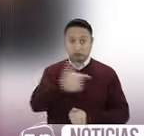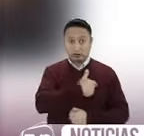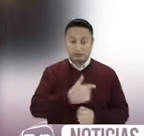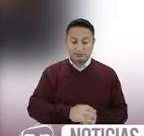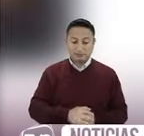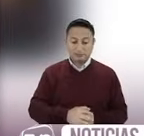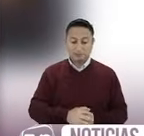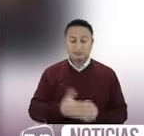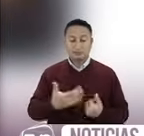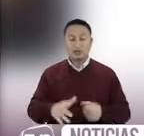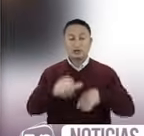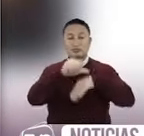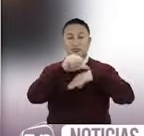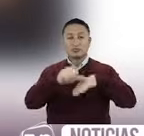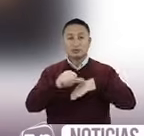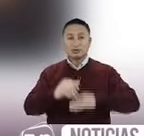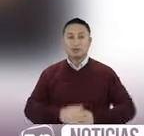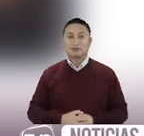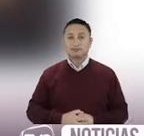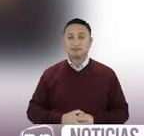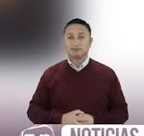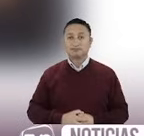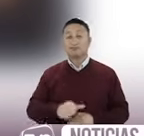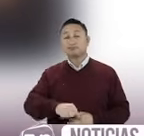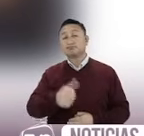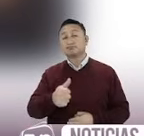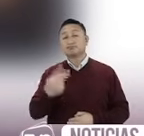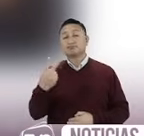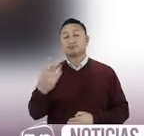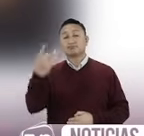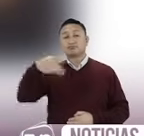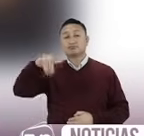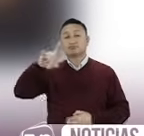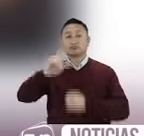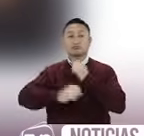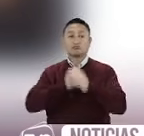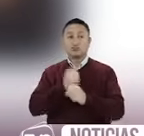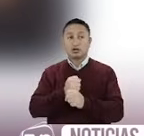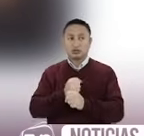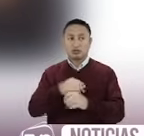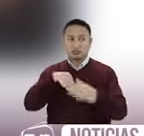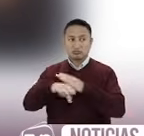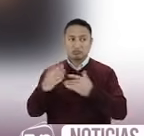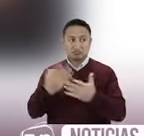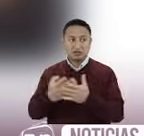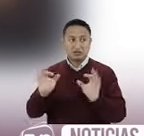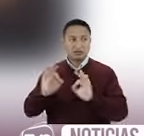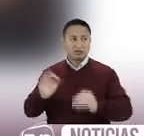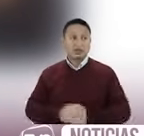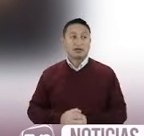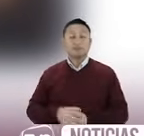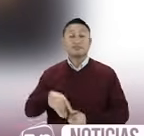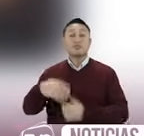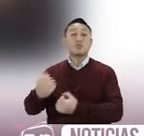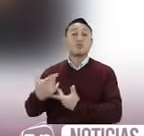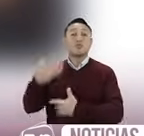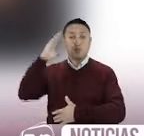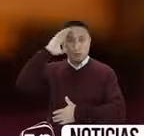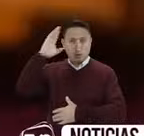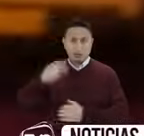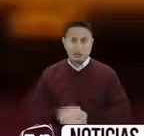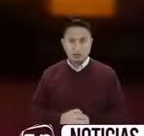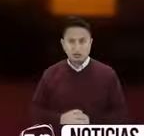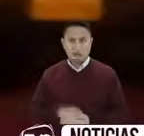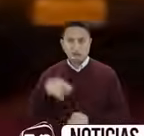por una cirujana. Mientras que el sospechoso de 18 años no sostiene ningún antecedente y, según la información de la policía, ya se encuentra estable